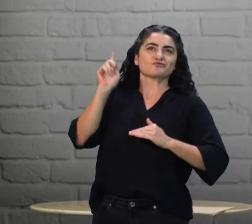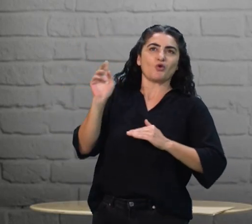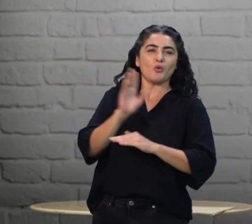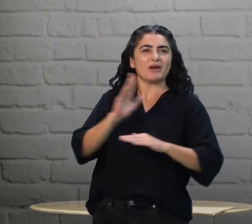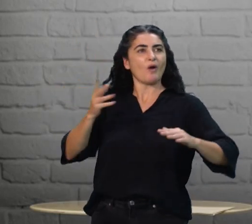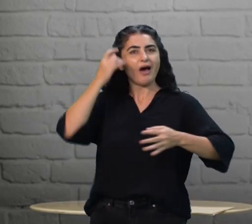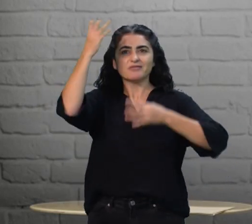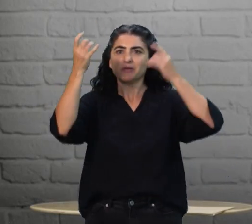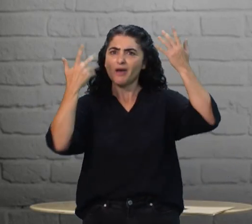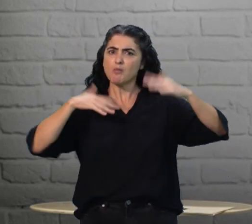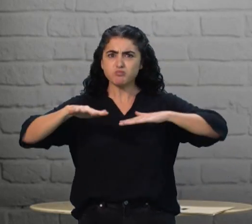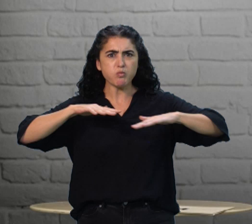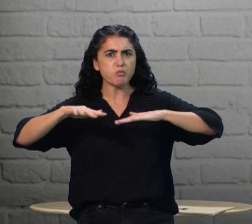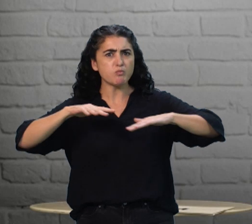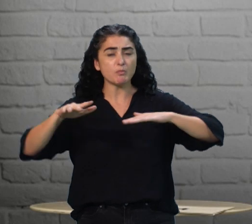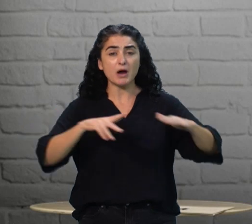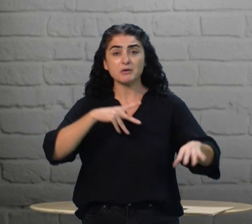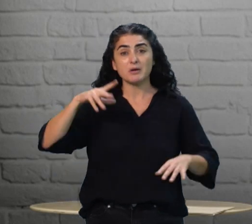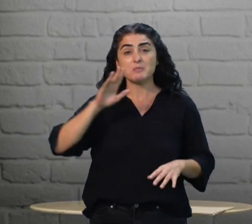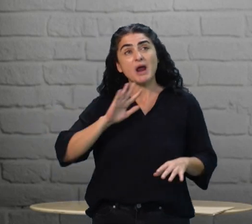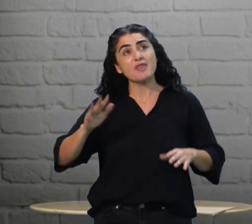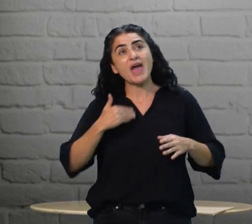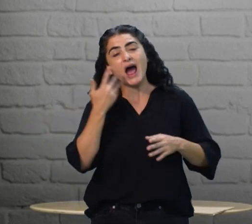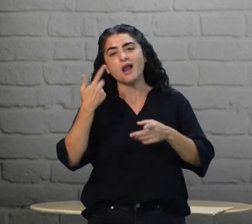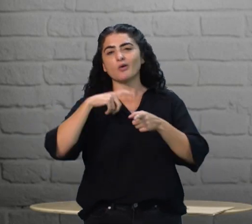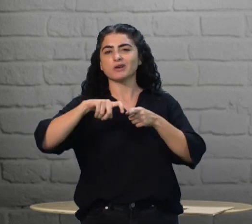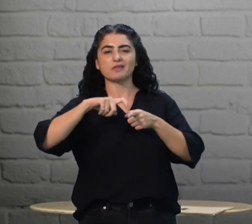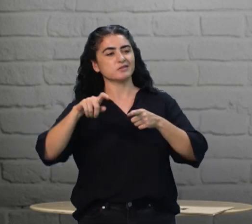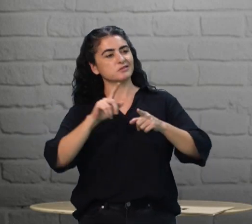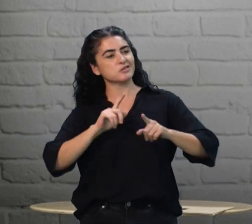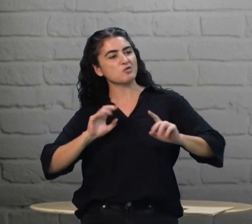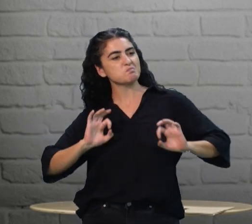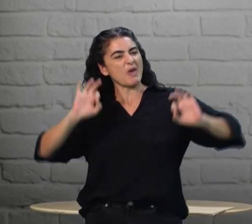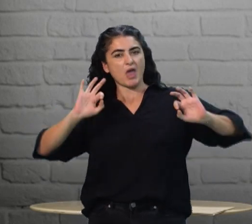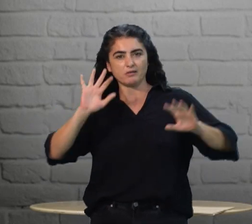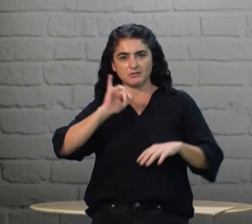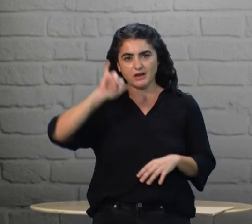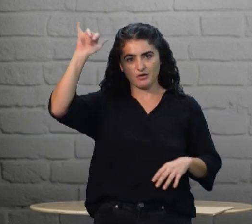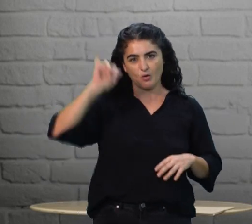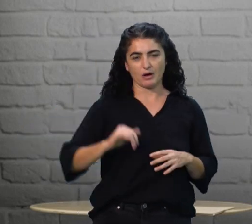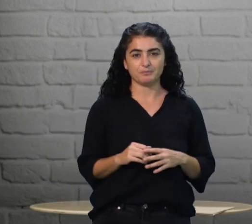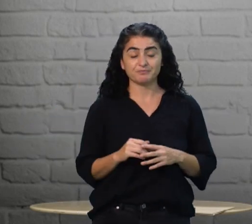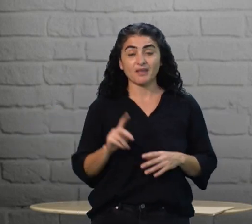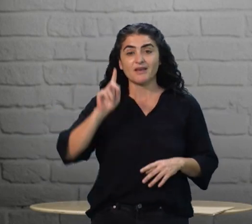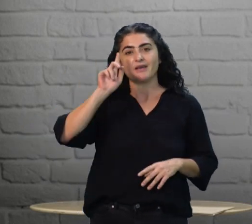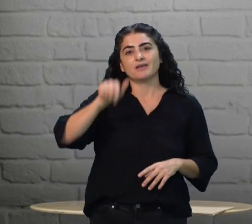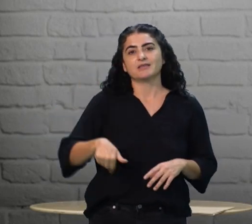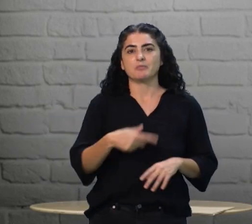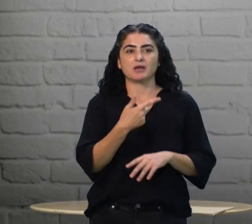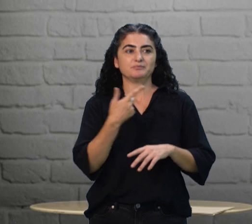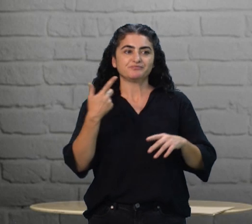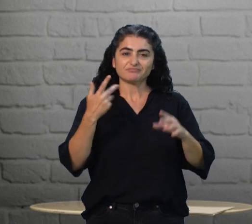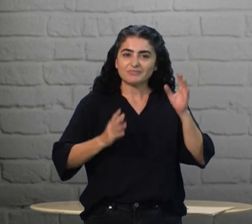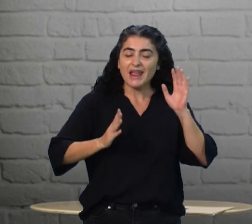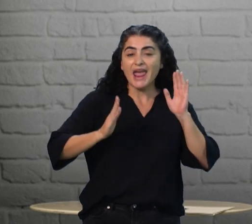y y me parece que eso es un rasgo también muy distintivo de La Rioja luego por supuesto están las vendimias y